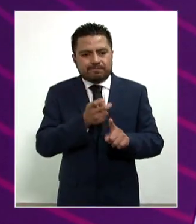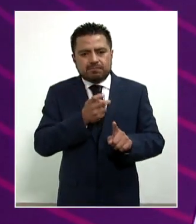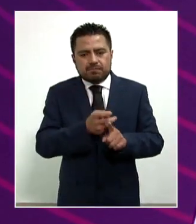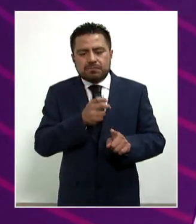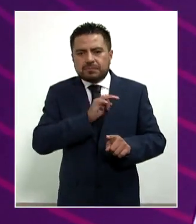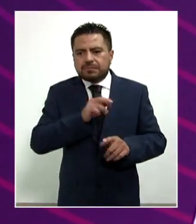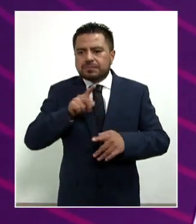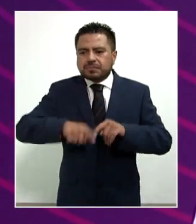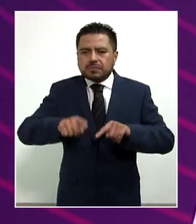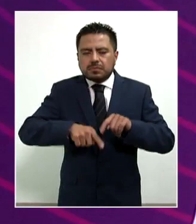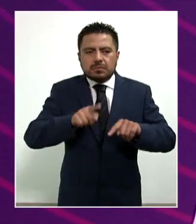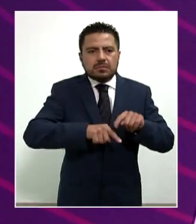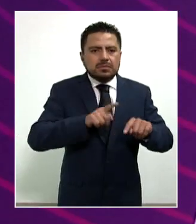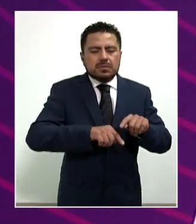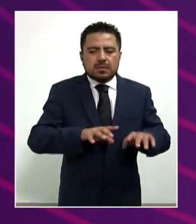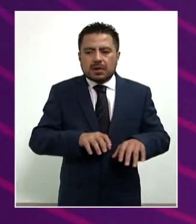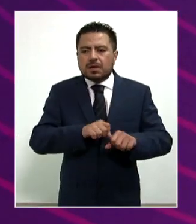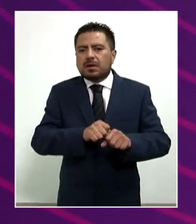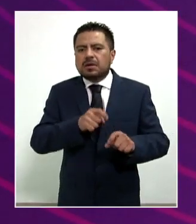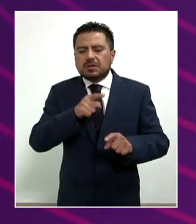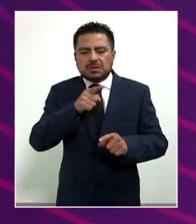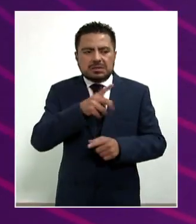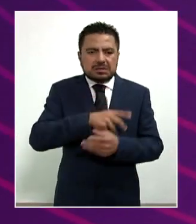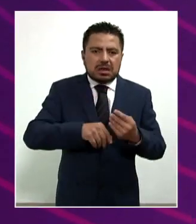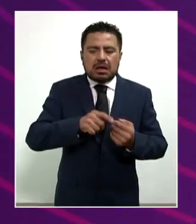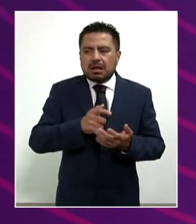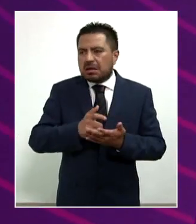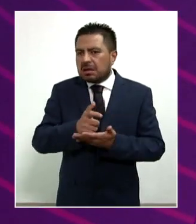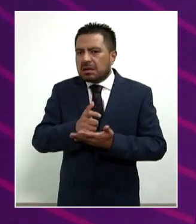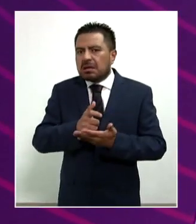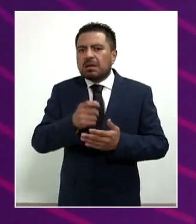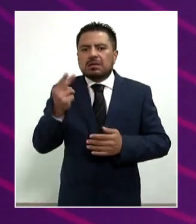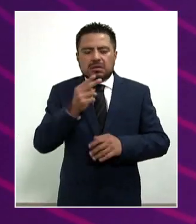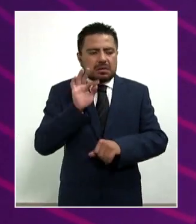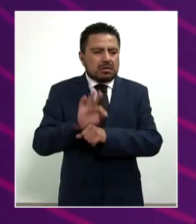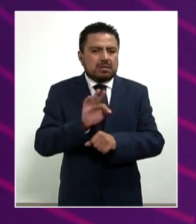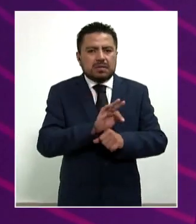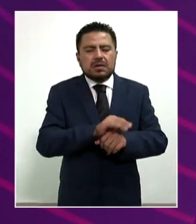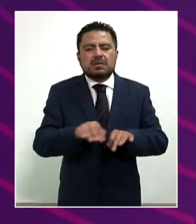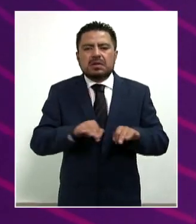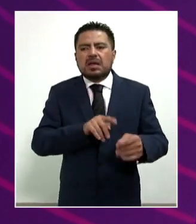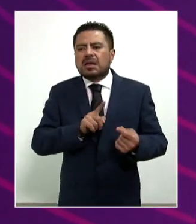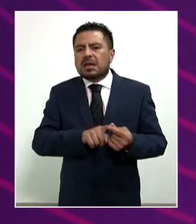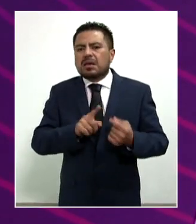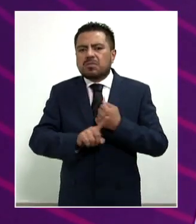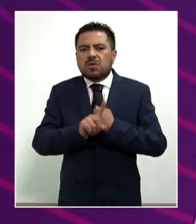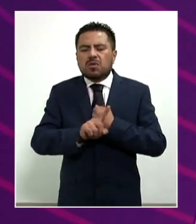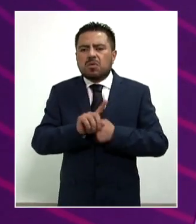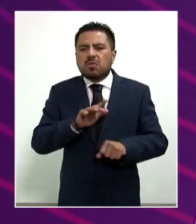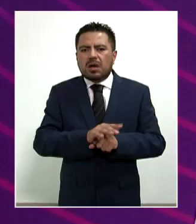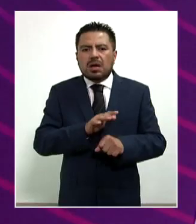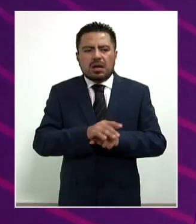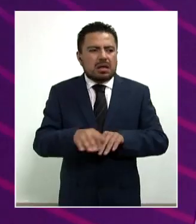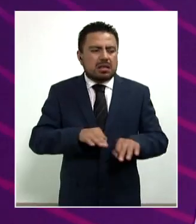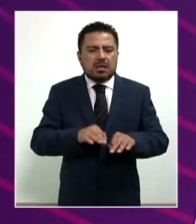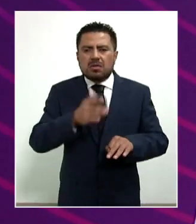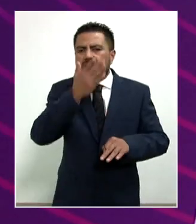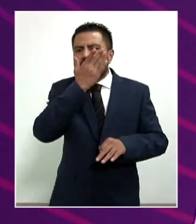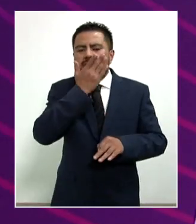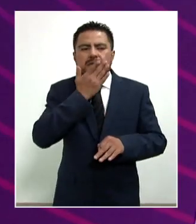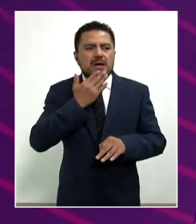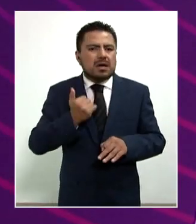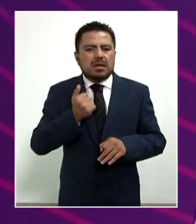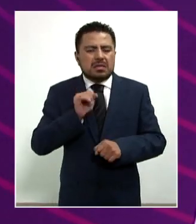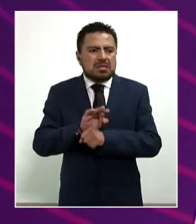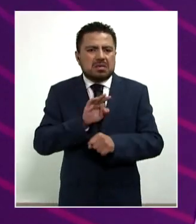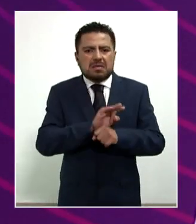cómo modificamos la política de contención salarial y, por lo tanto, la capacidad de defensa de quienes trabajan, porque el problema es que la gente que trabaja no tiene